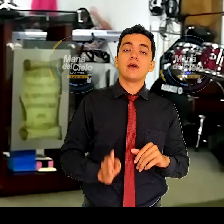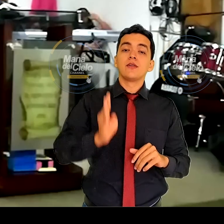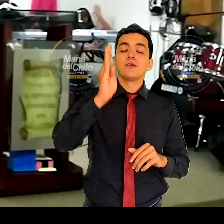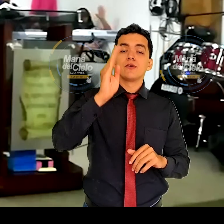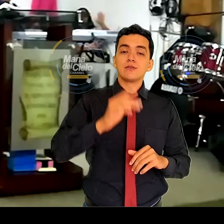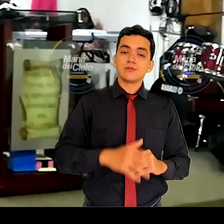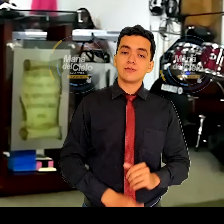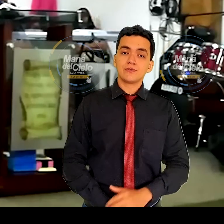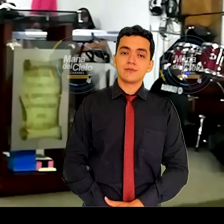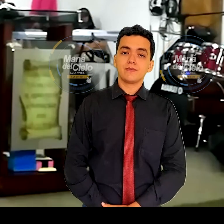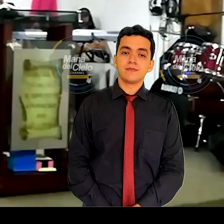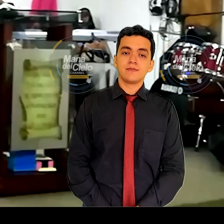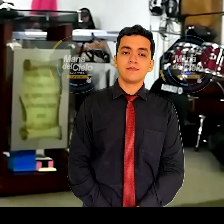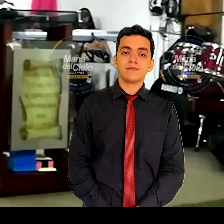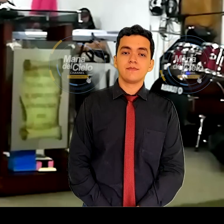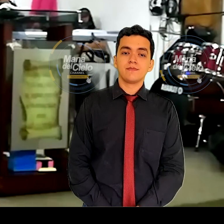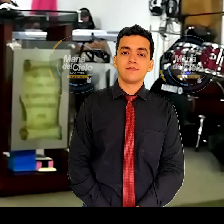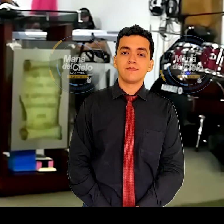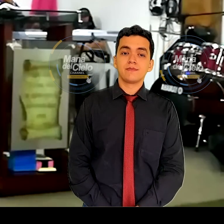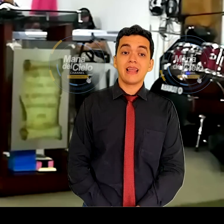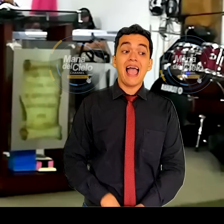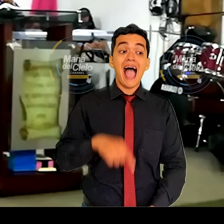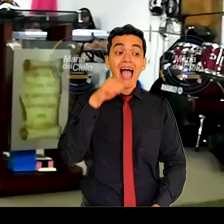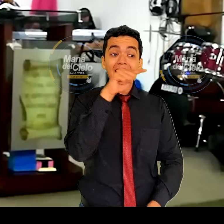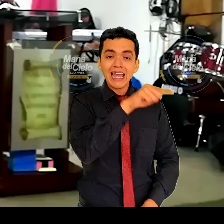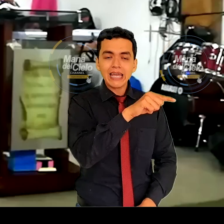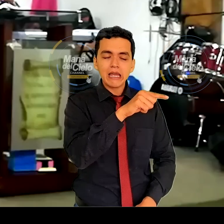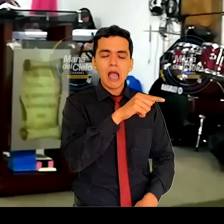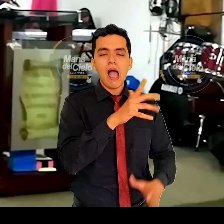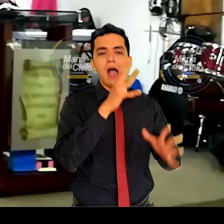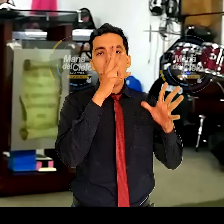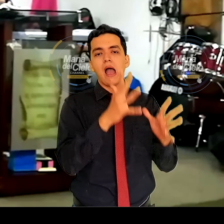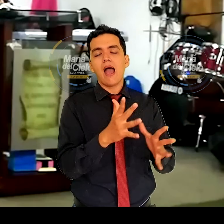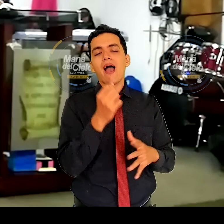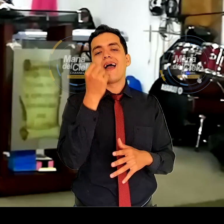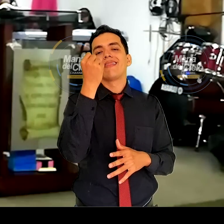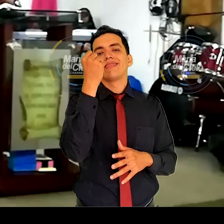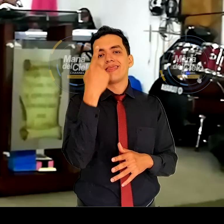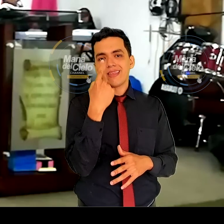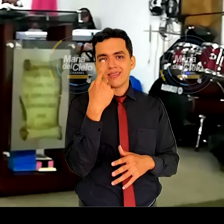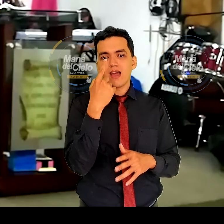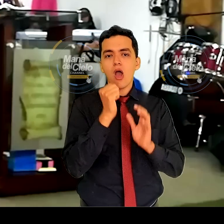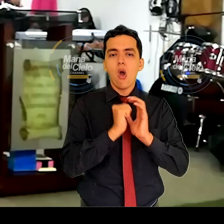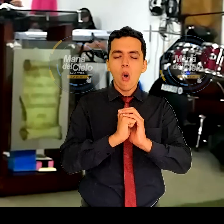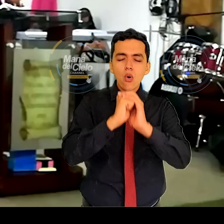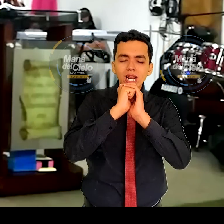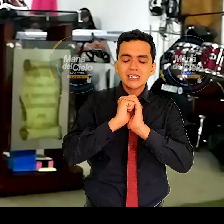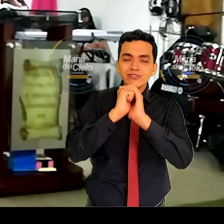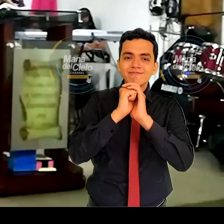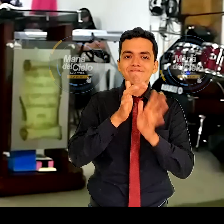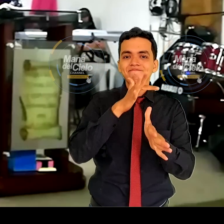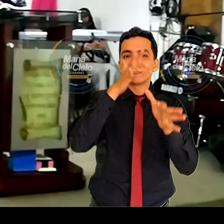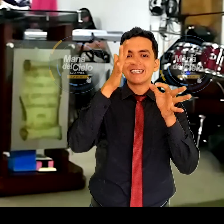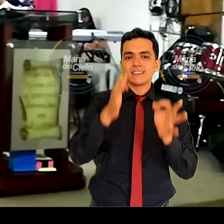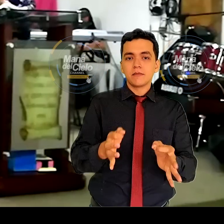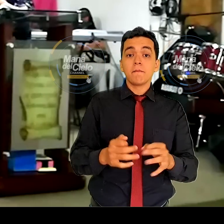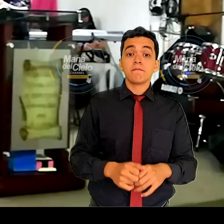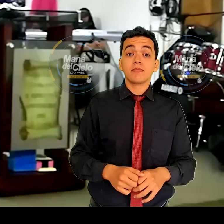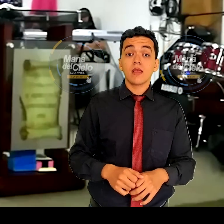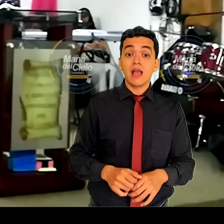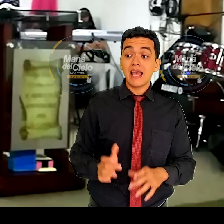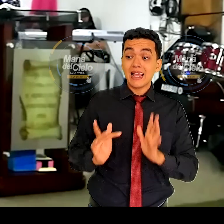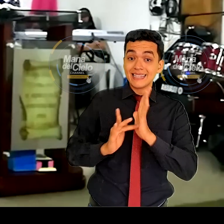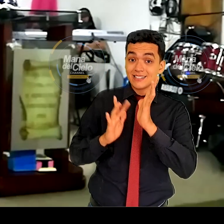Dios. Y ahí entendí lo que es la verdadera oración. El Señor dijo: y cuando ores,